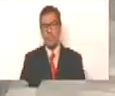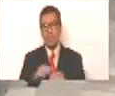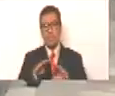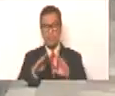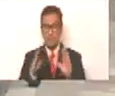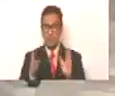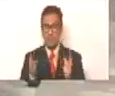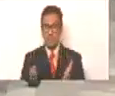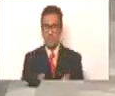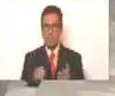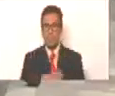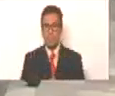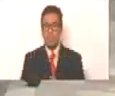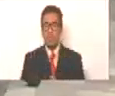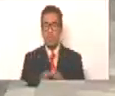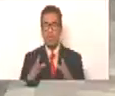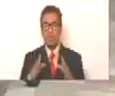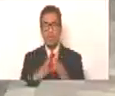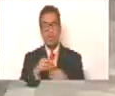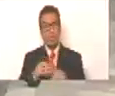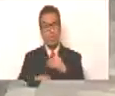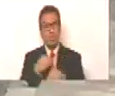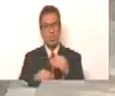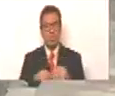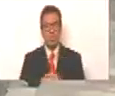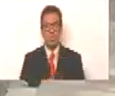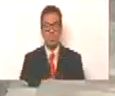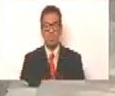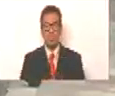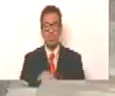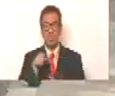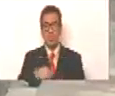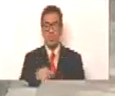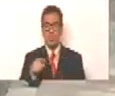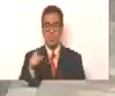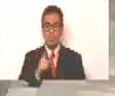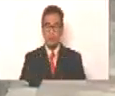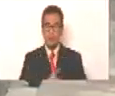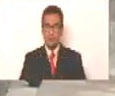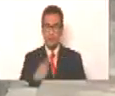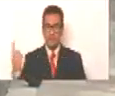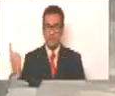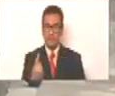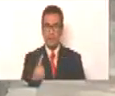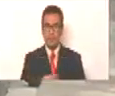Hay todo un ritual que se hace cuando llega ese momento.